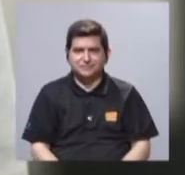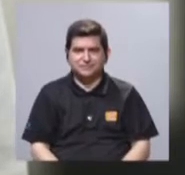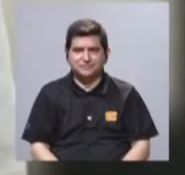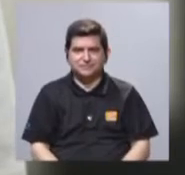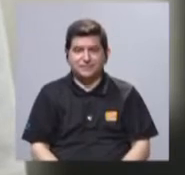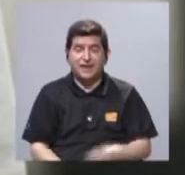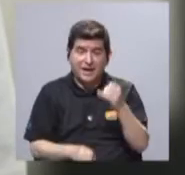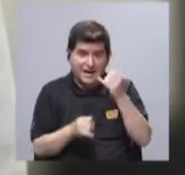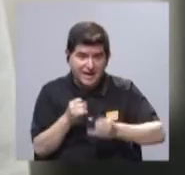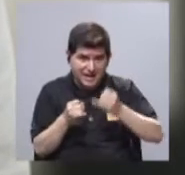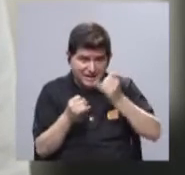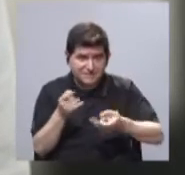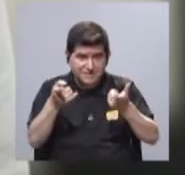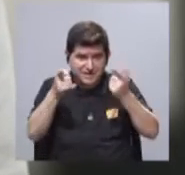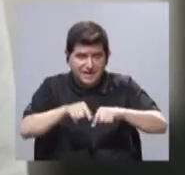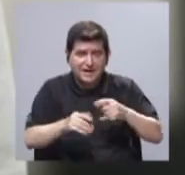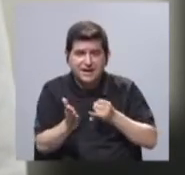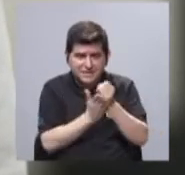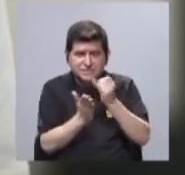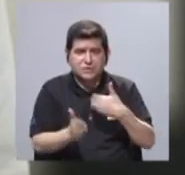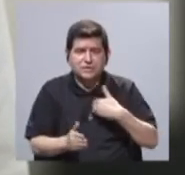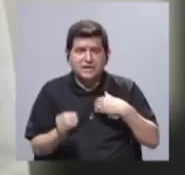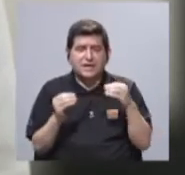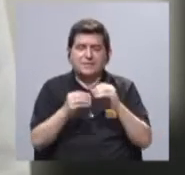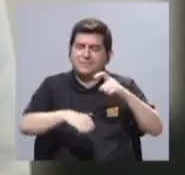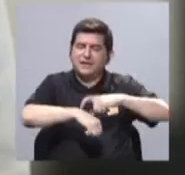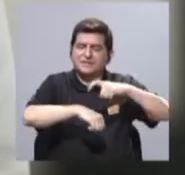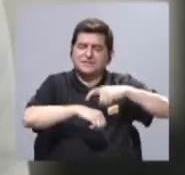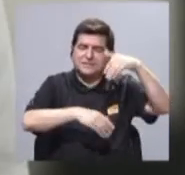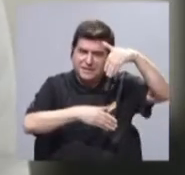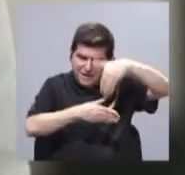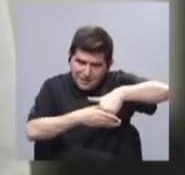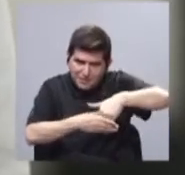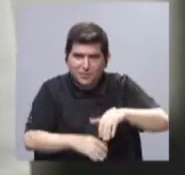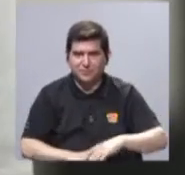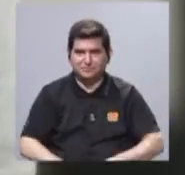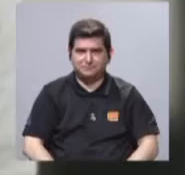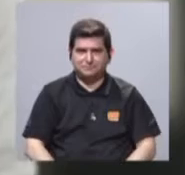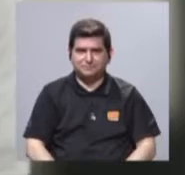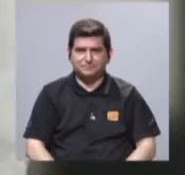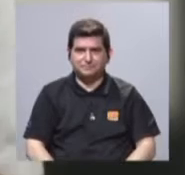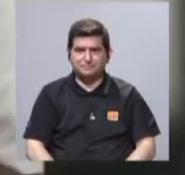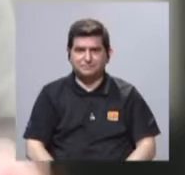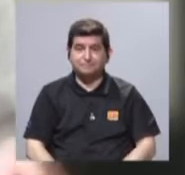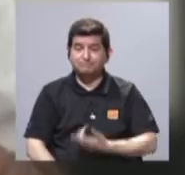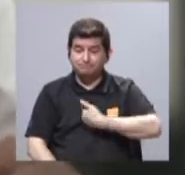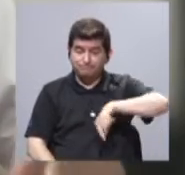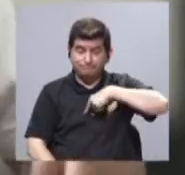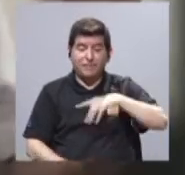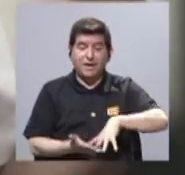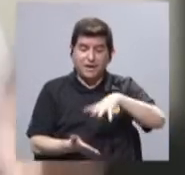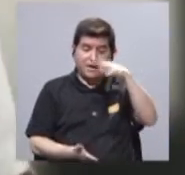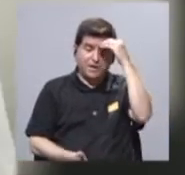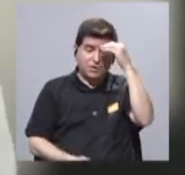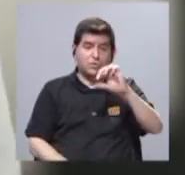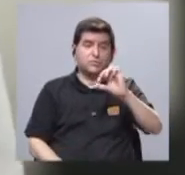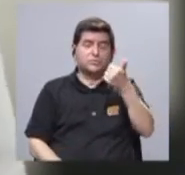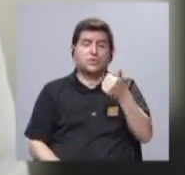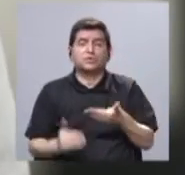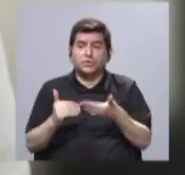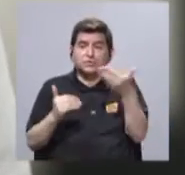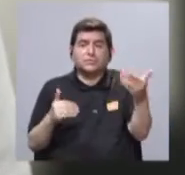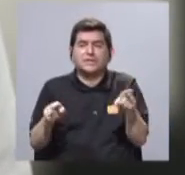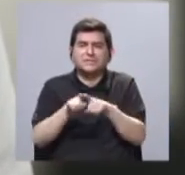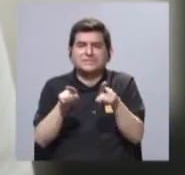a veces son más largos que los procesos de investigación básica los finales porque debajo la